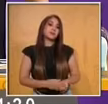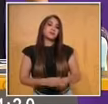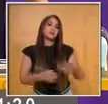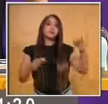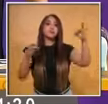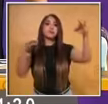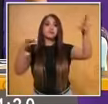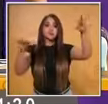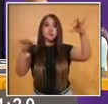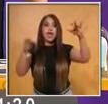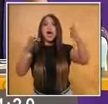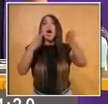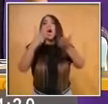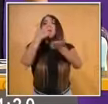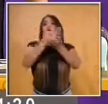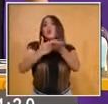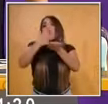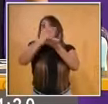cuartos,